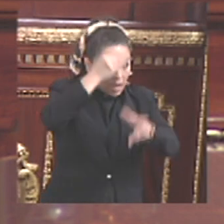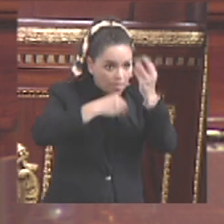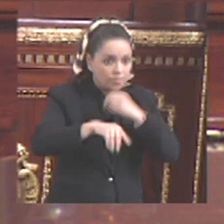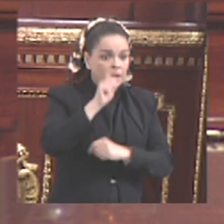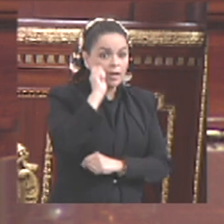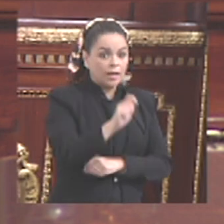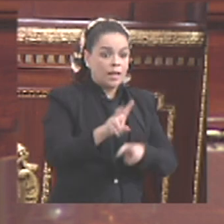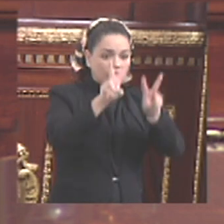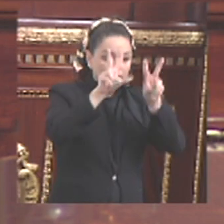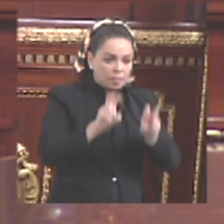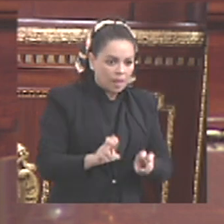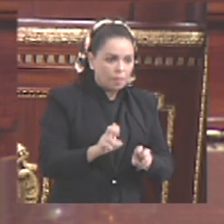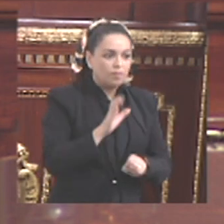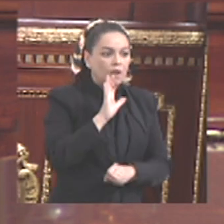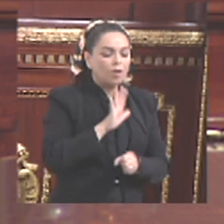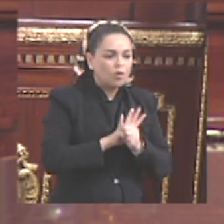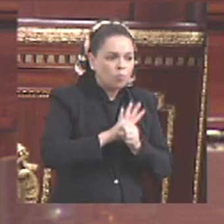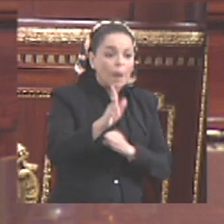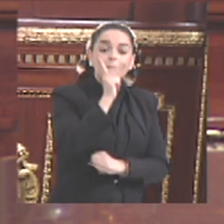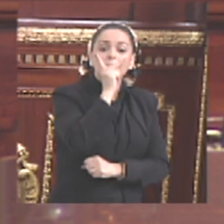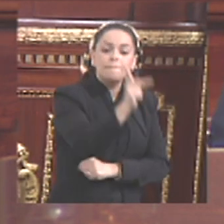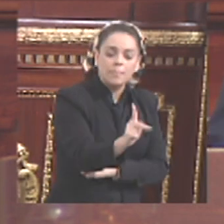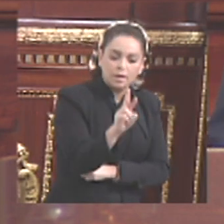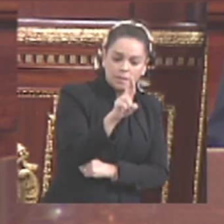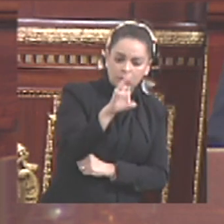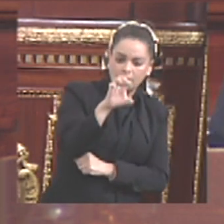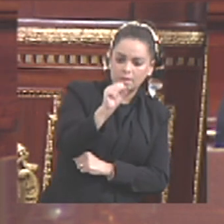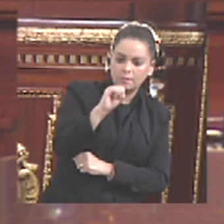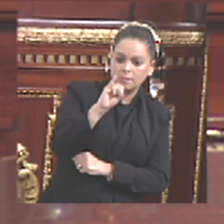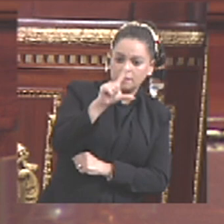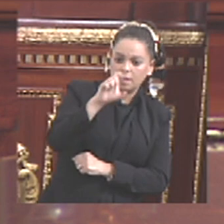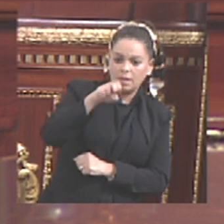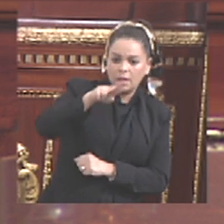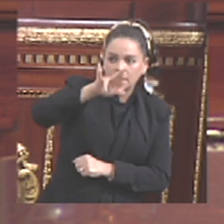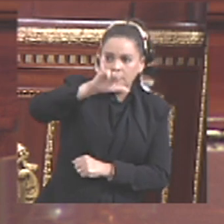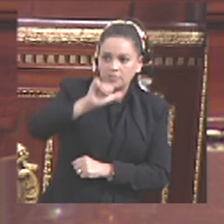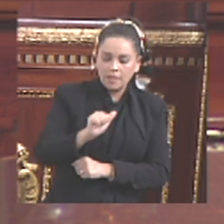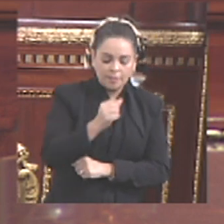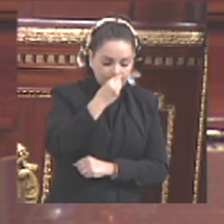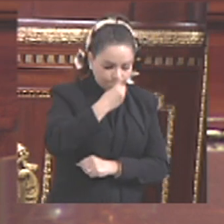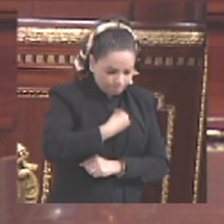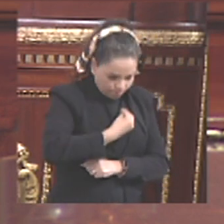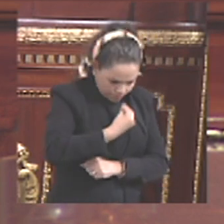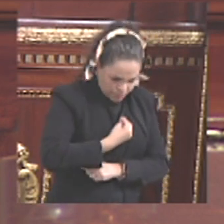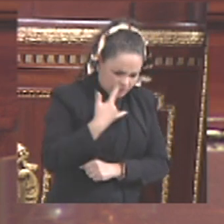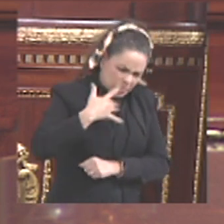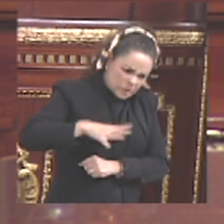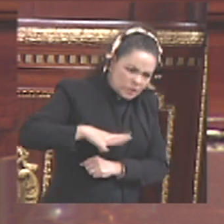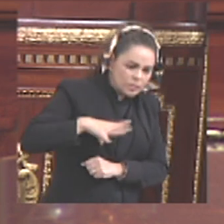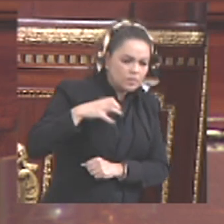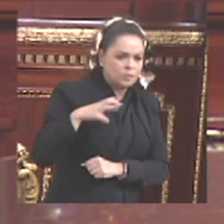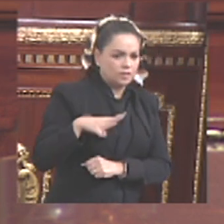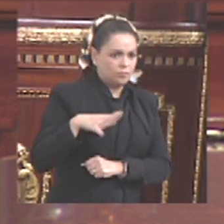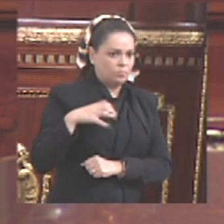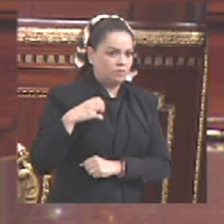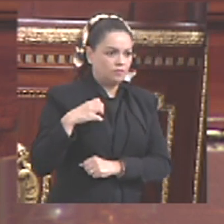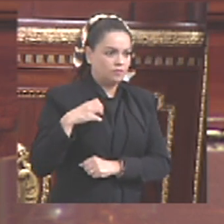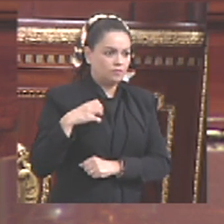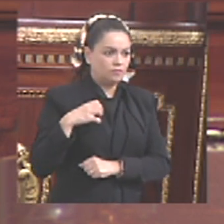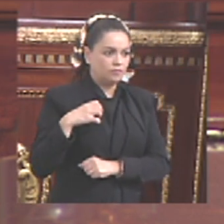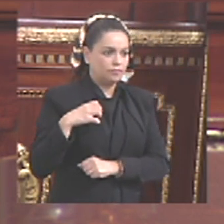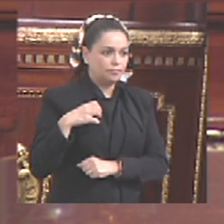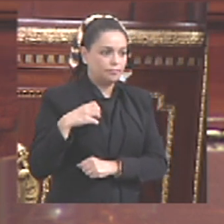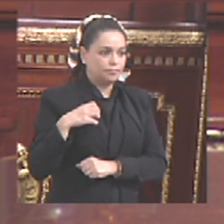la ciudadanía. No solamente seamos reactivos en la tragedia. Para concluir, brindo